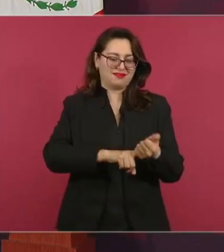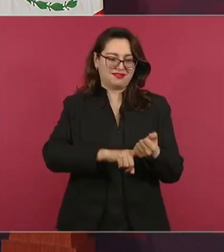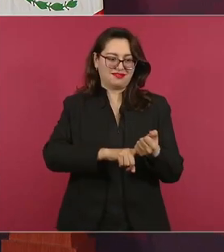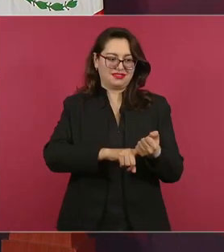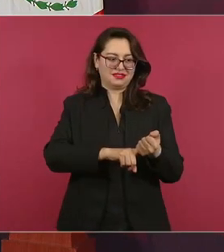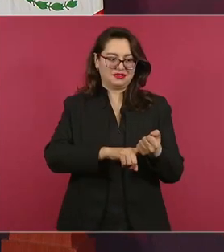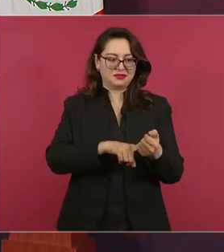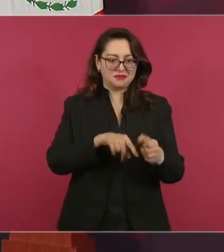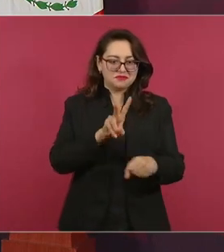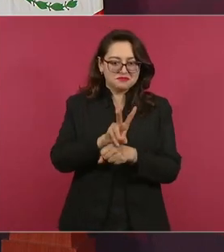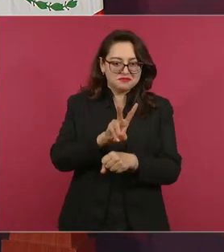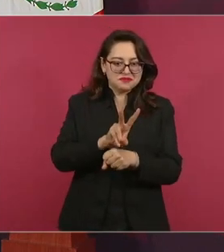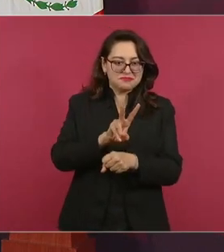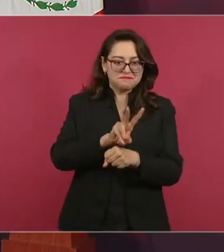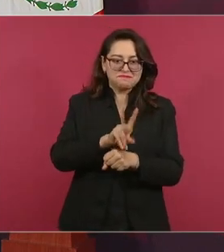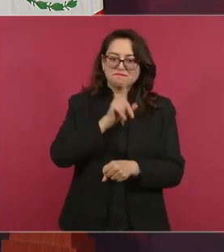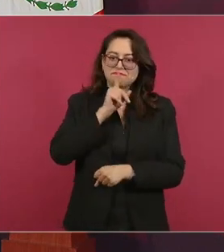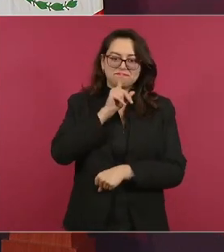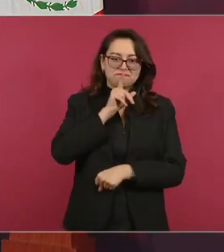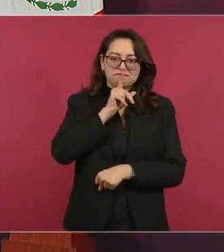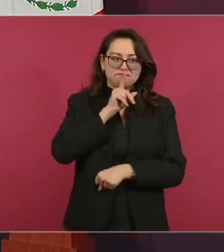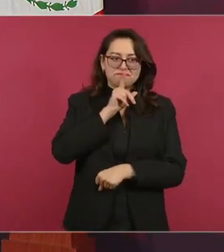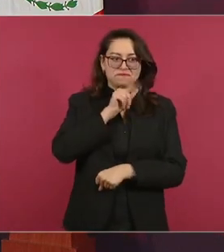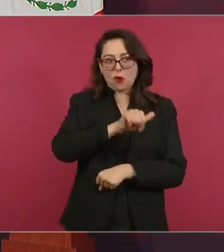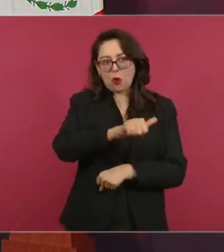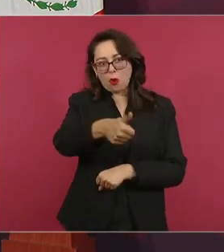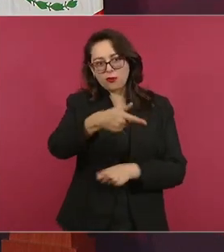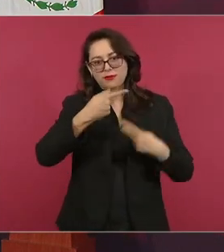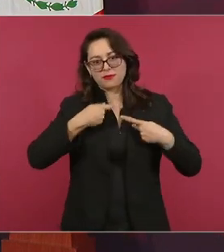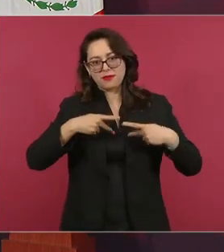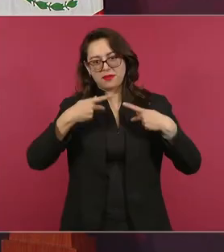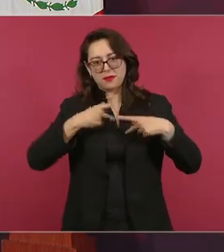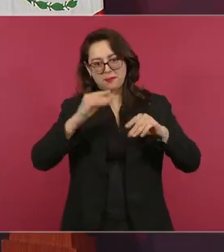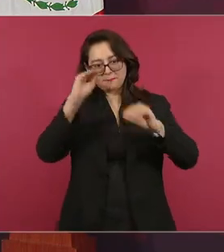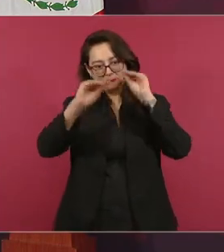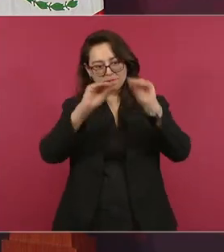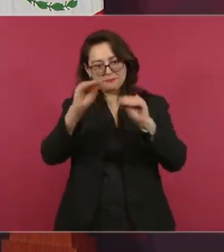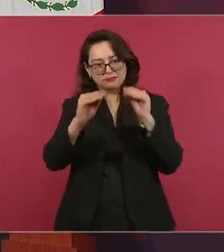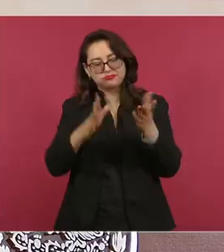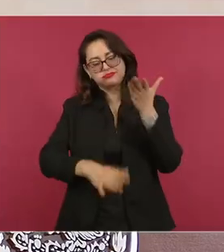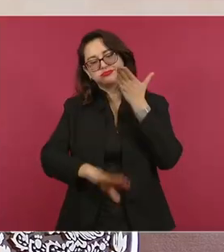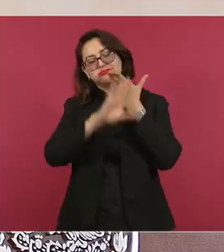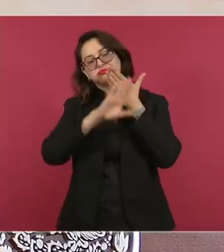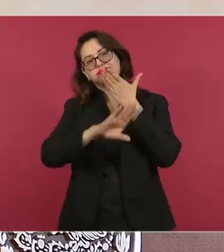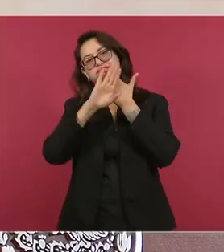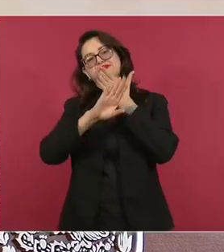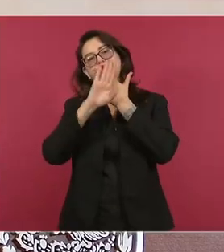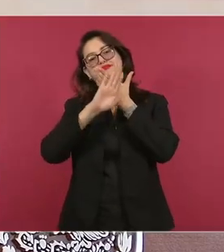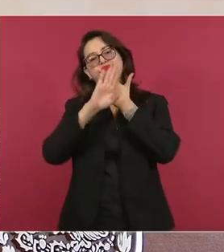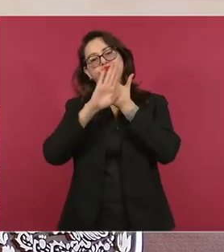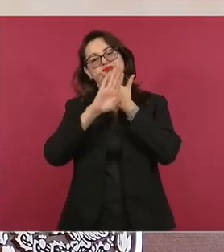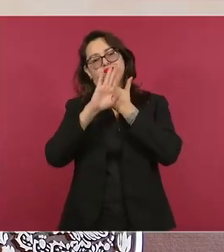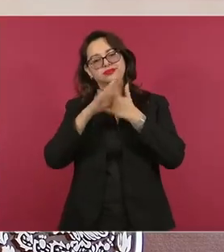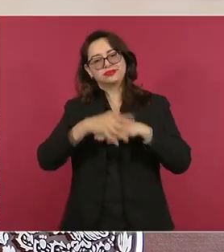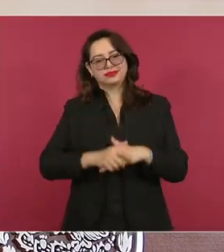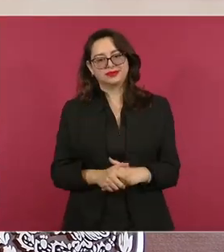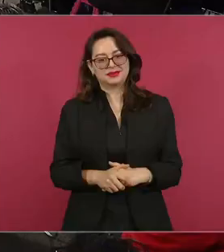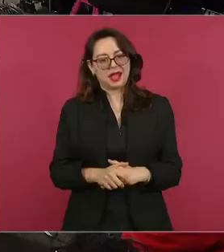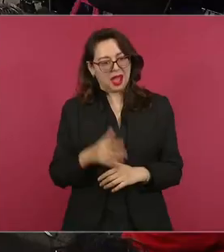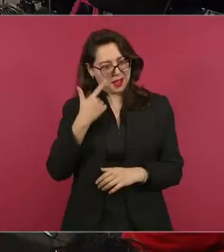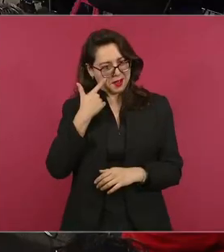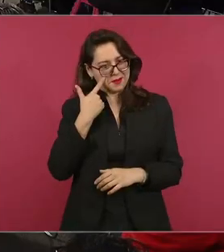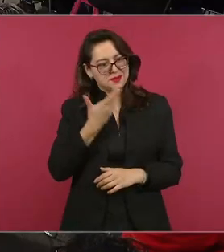no está pendiente, y los que hacen el periódico no nos quieren. Pero regresa,